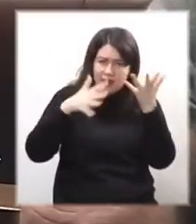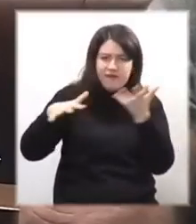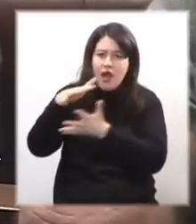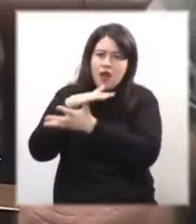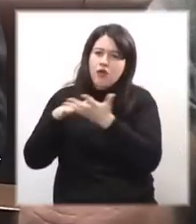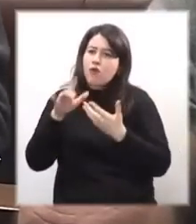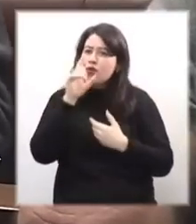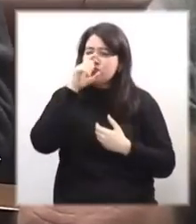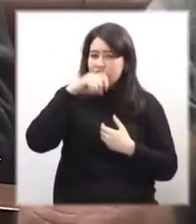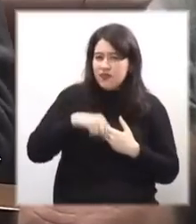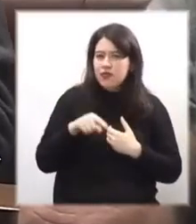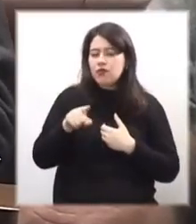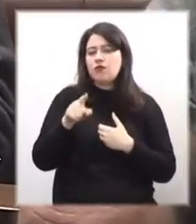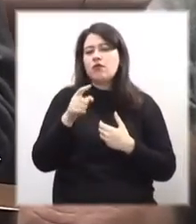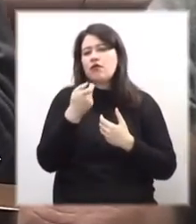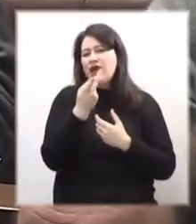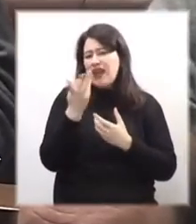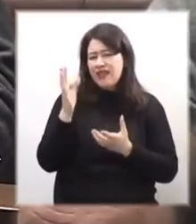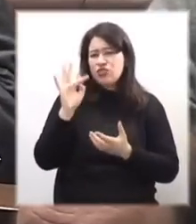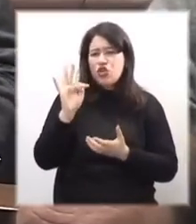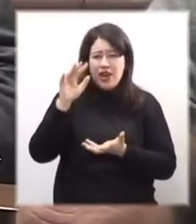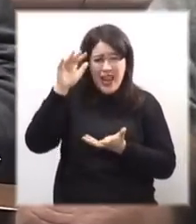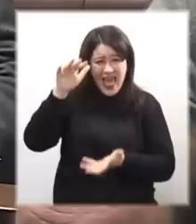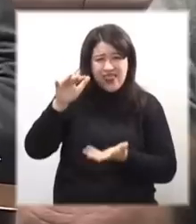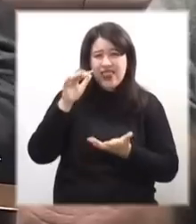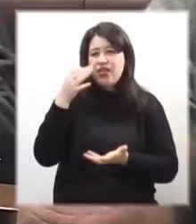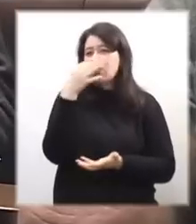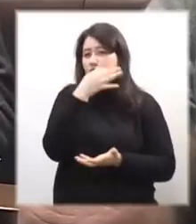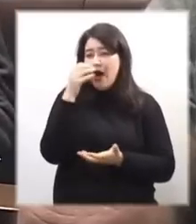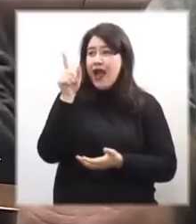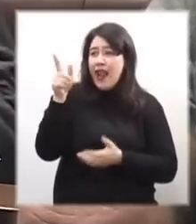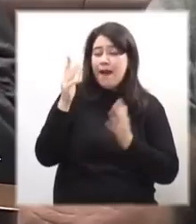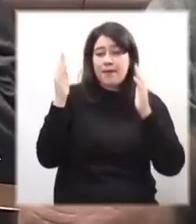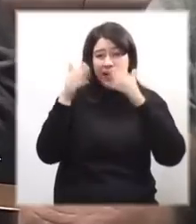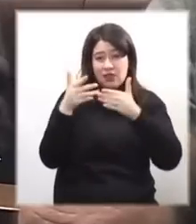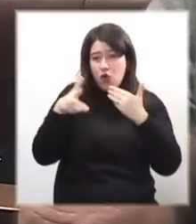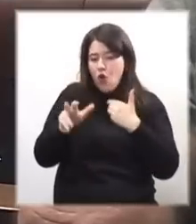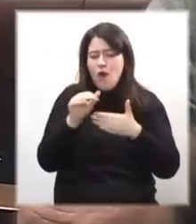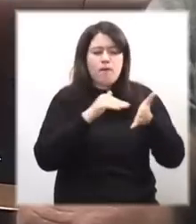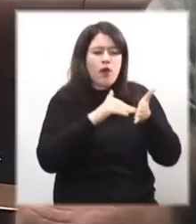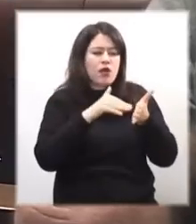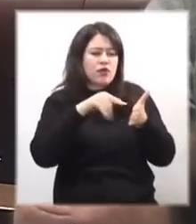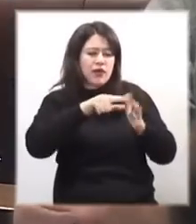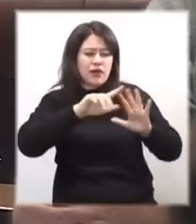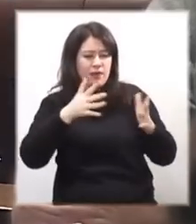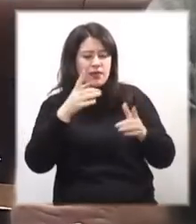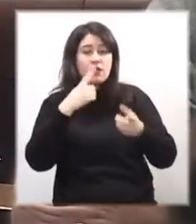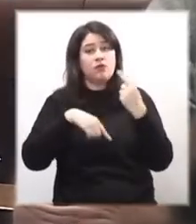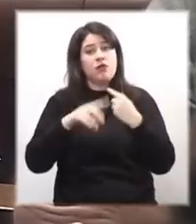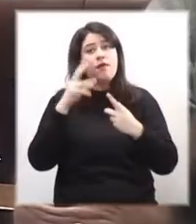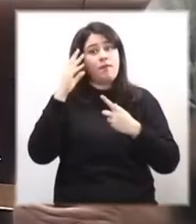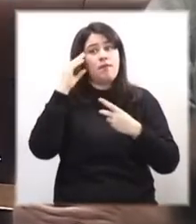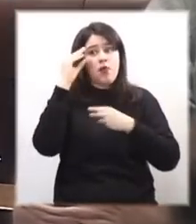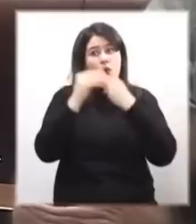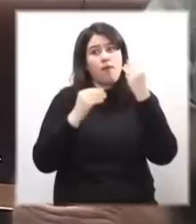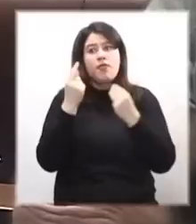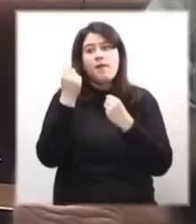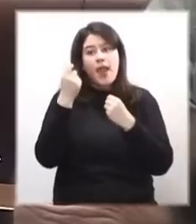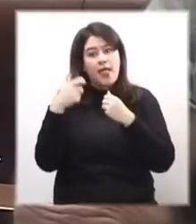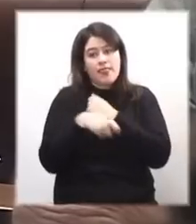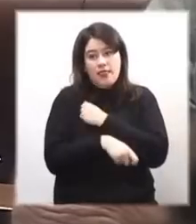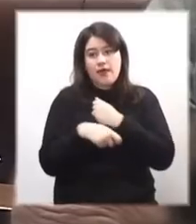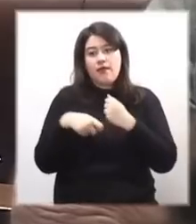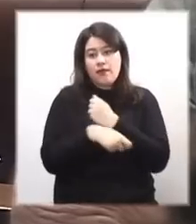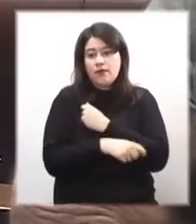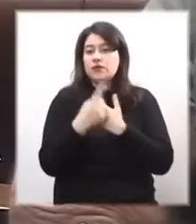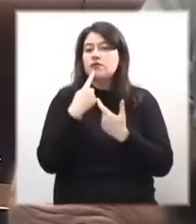barrios de Montevideo, por la tonelada de droga en las playas de Rocha o por lo que pasa en el puerto, deben estar preocupados por el lavado de dinero en el